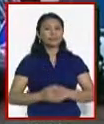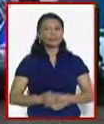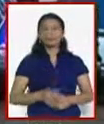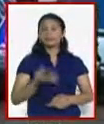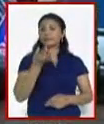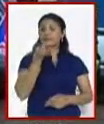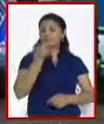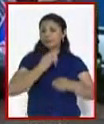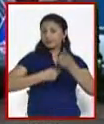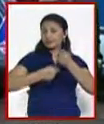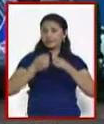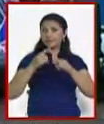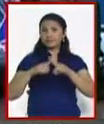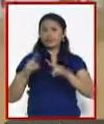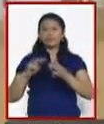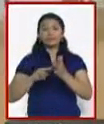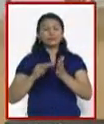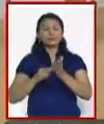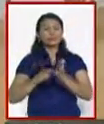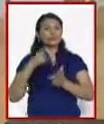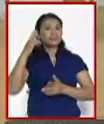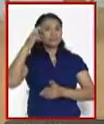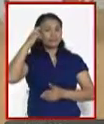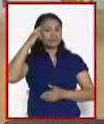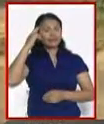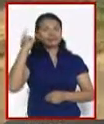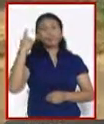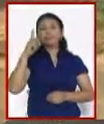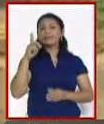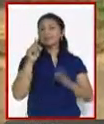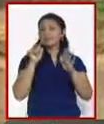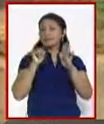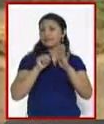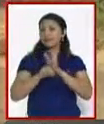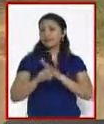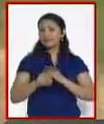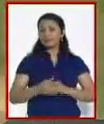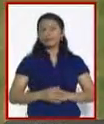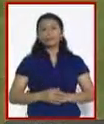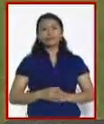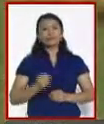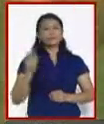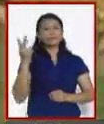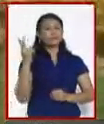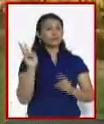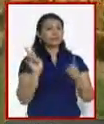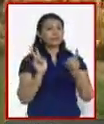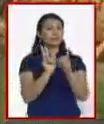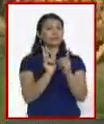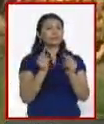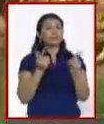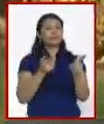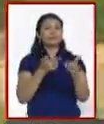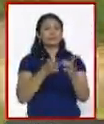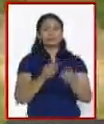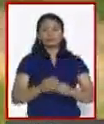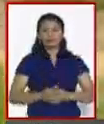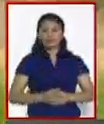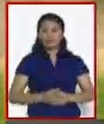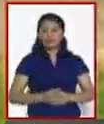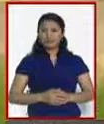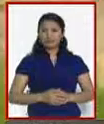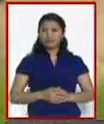temas de narcotráfico, lo cual ha sido la causal y el motivo para que una pareja, que habría sido la